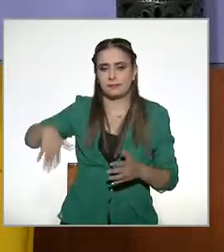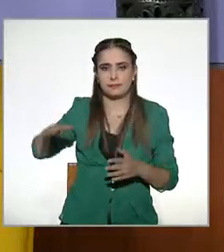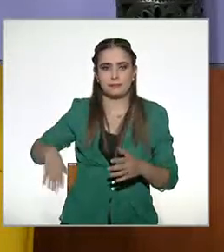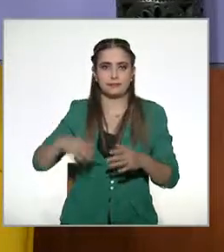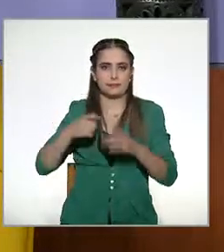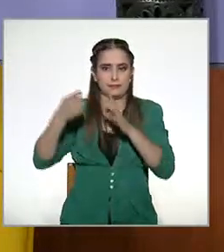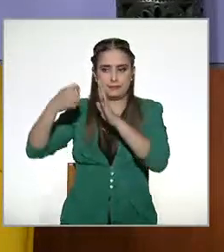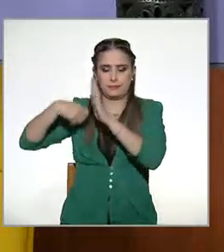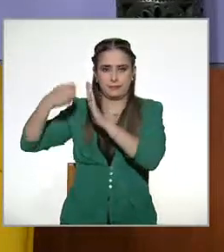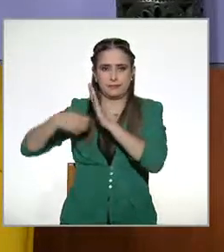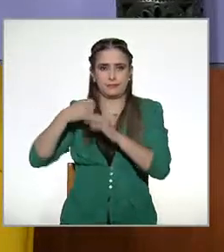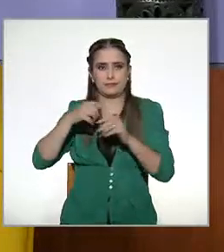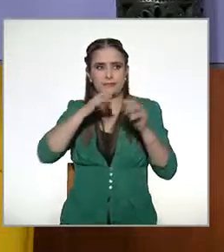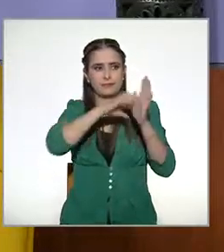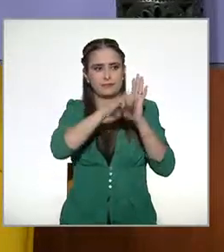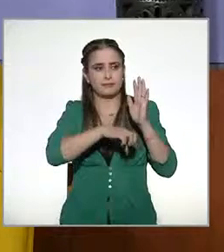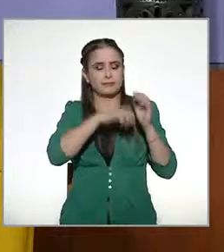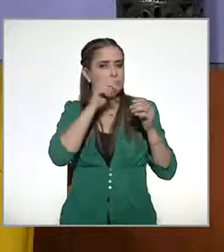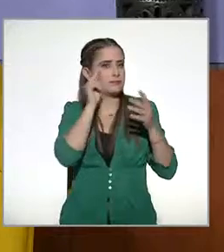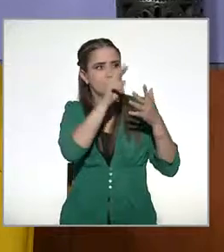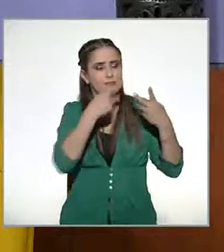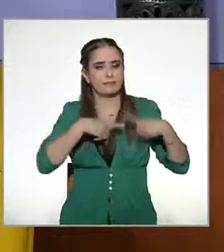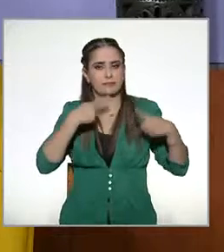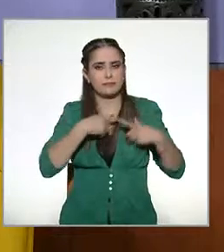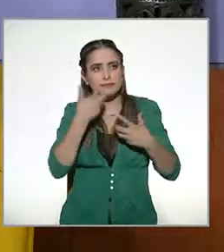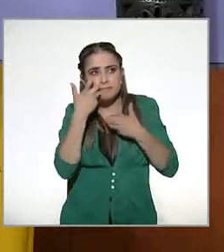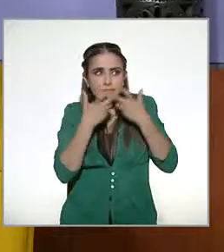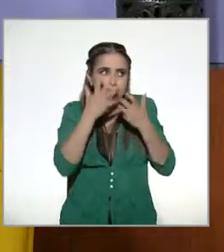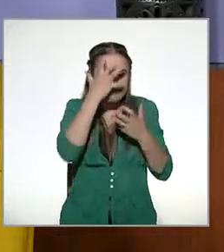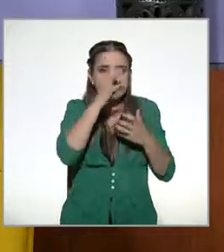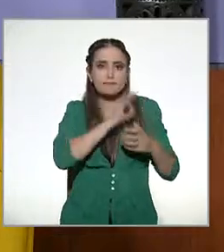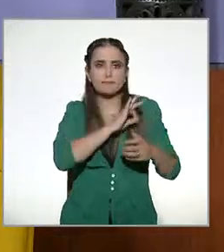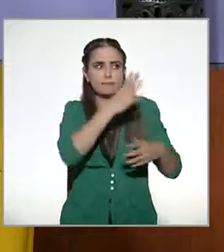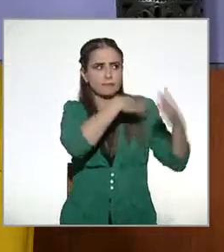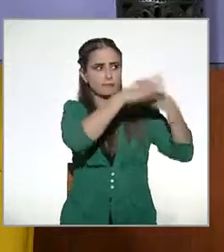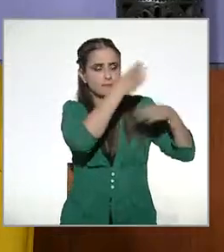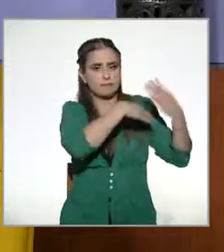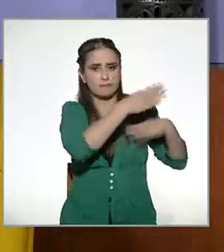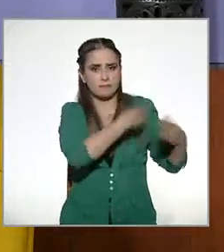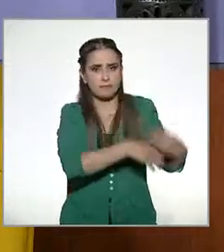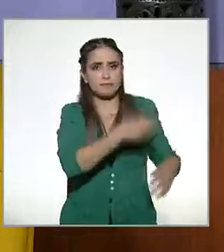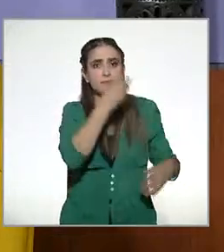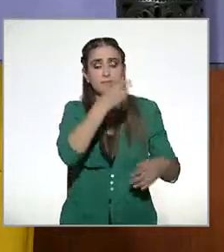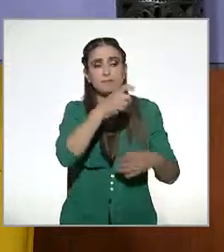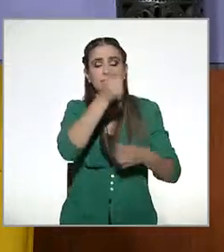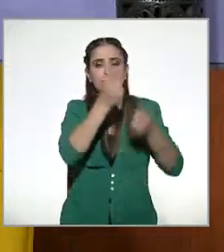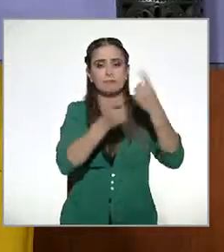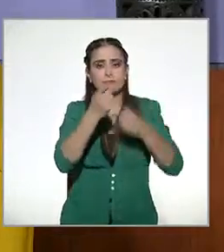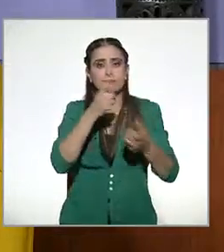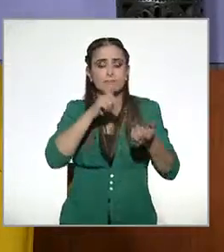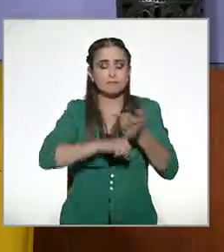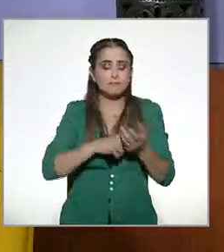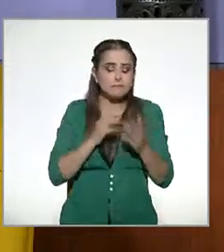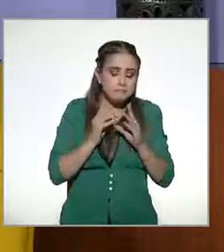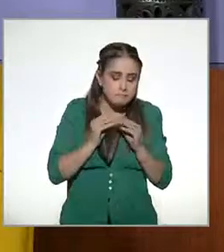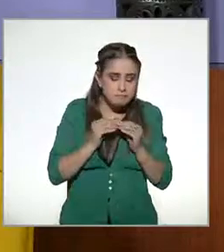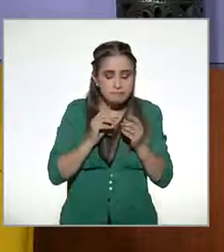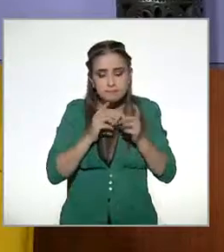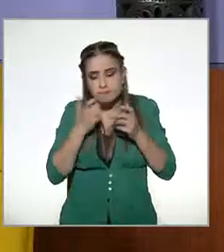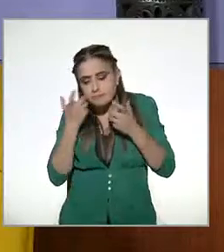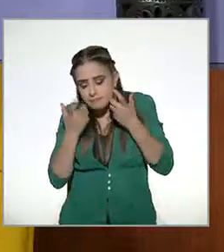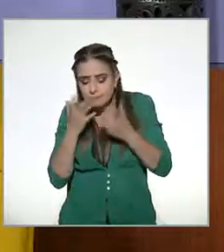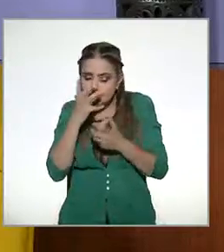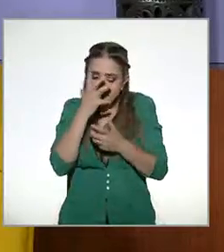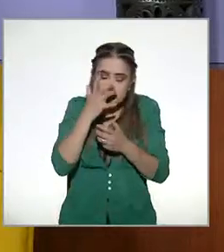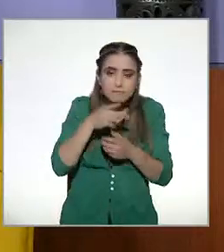cápsula es que a partir del mundo de dentro es que se transforma la afuera y la afuera también me transforma a mí de alguna manera